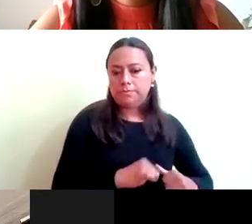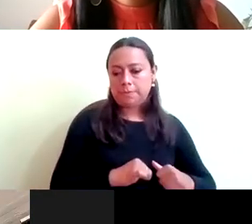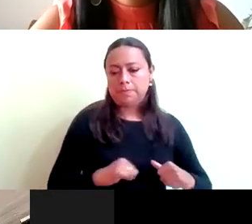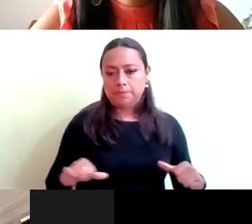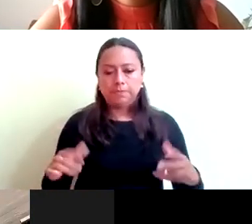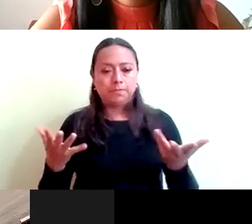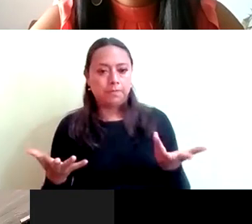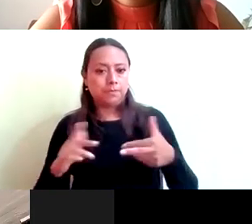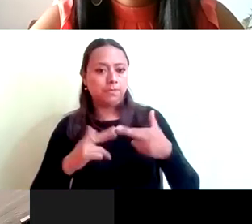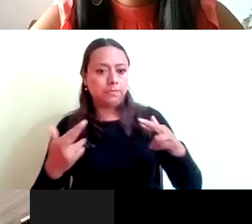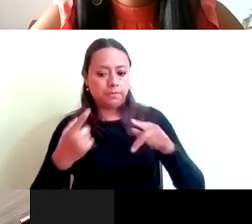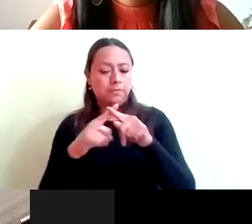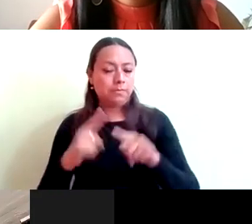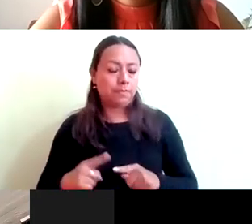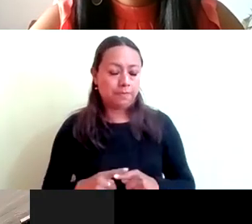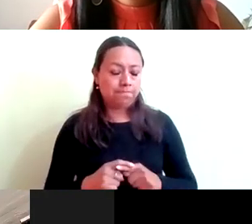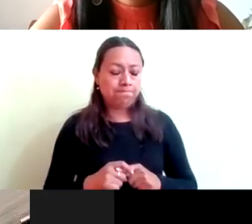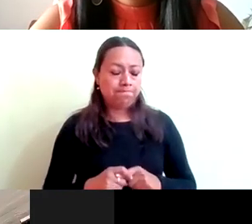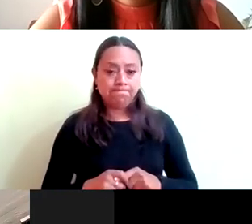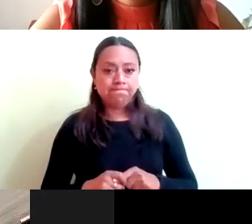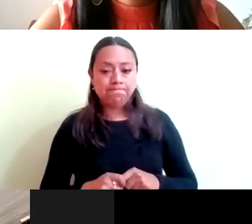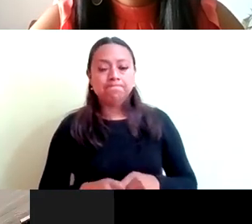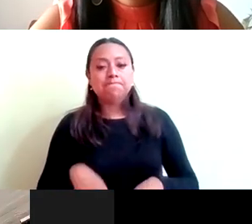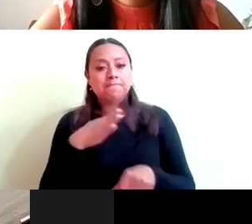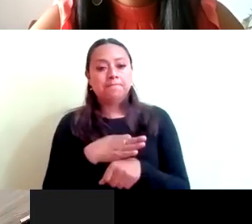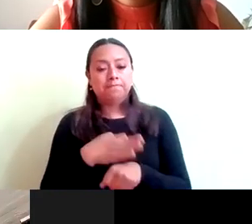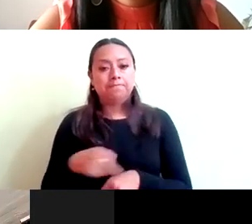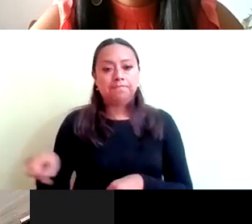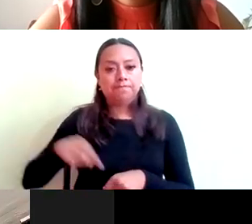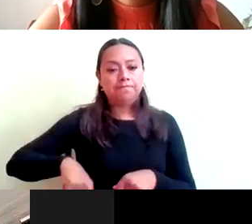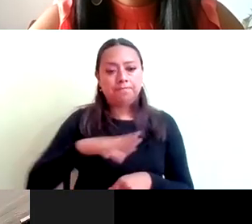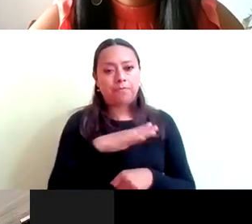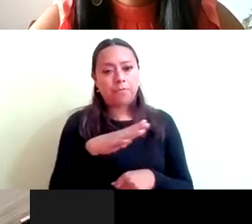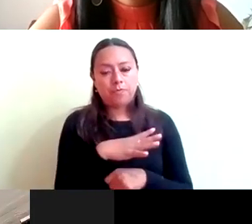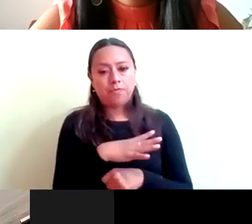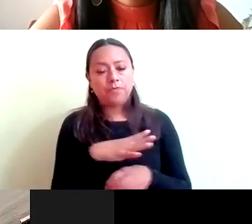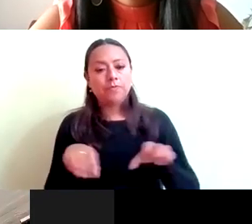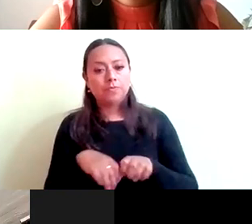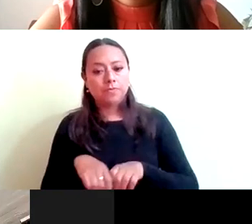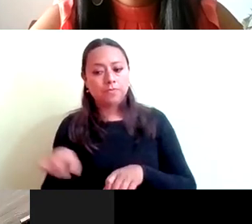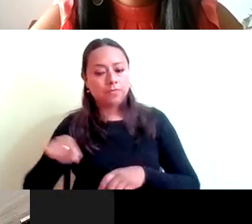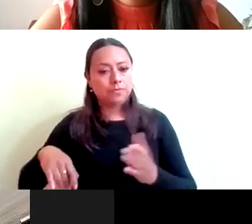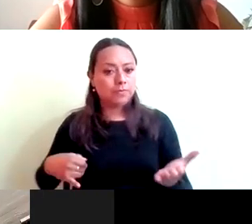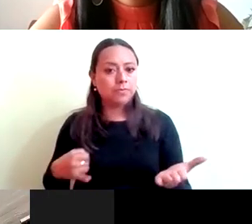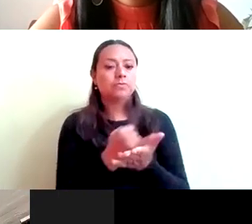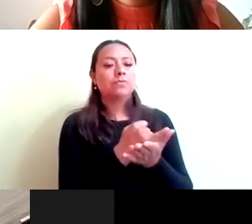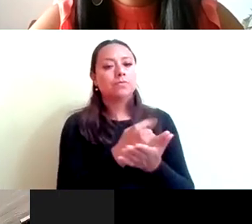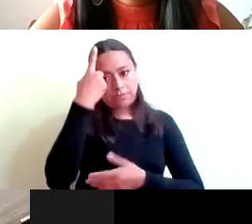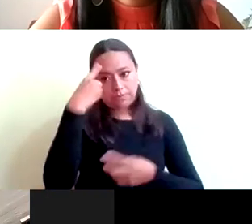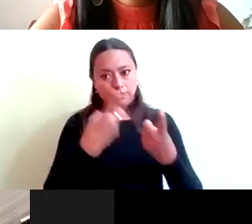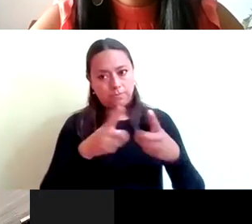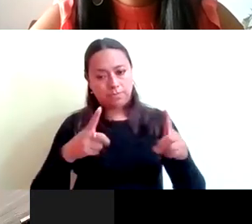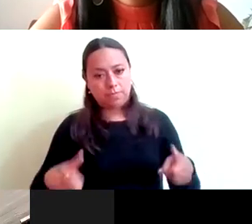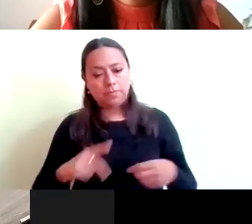los ciudadanos, que hoy tienen en su actuar más determinante la decisión de desarrollo de